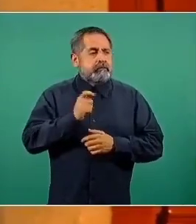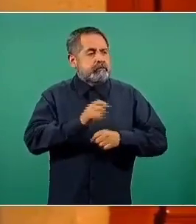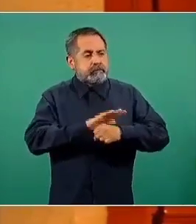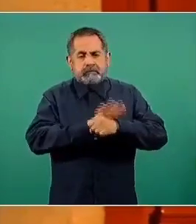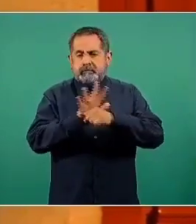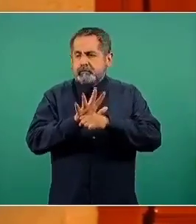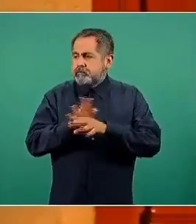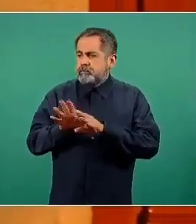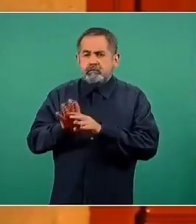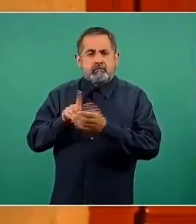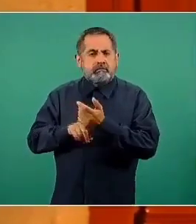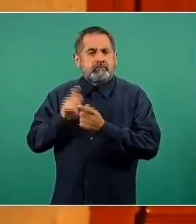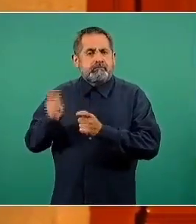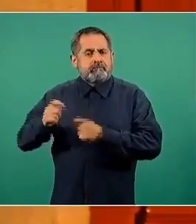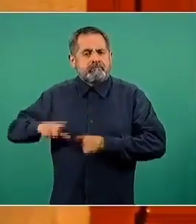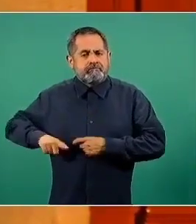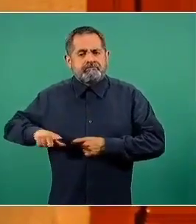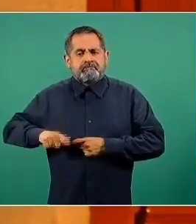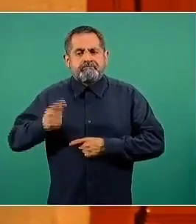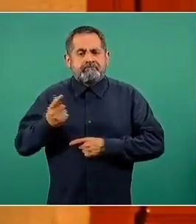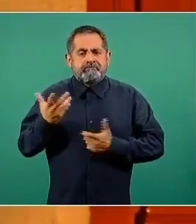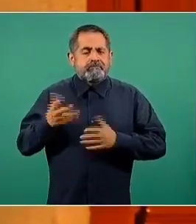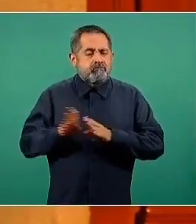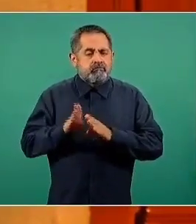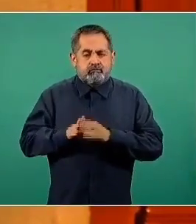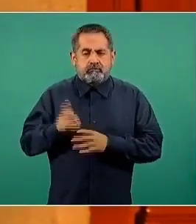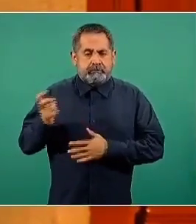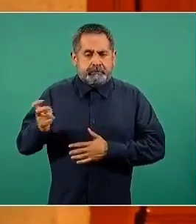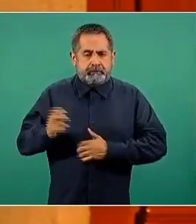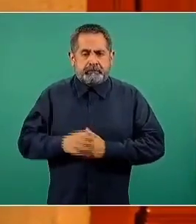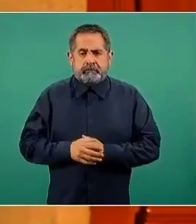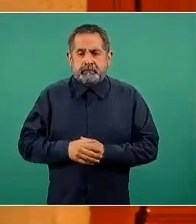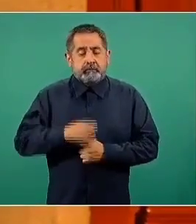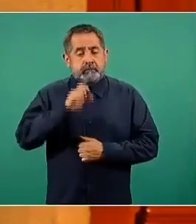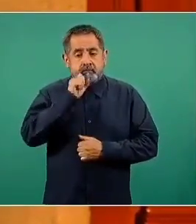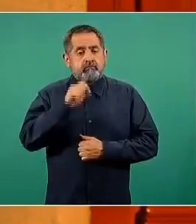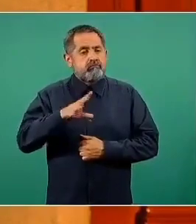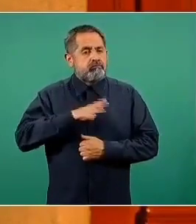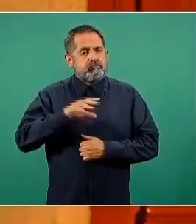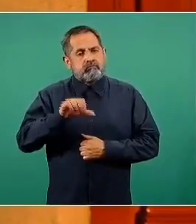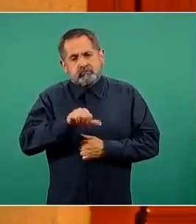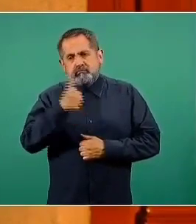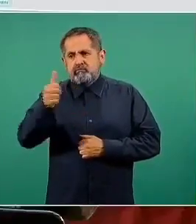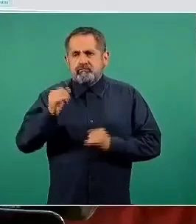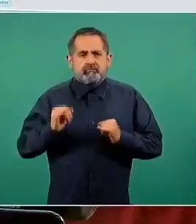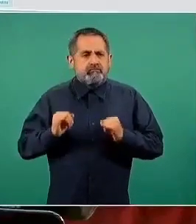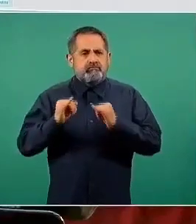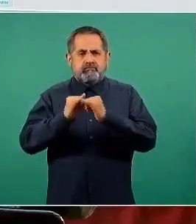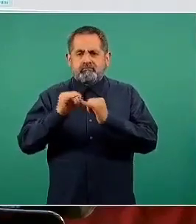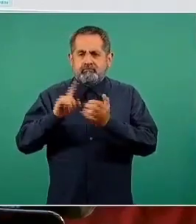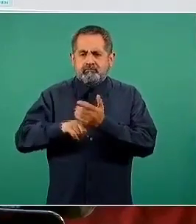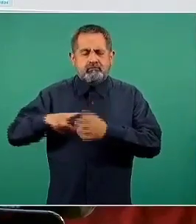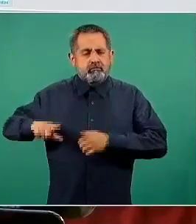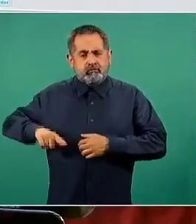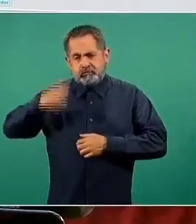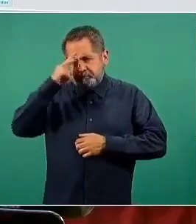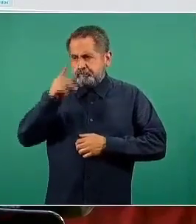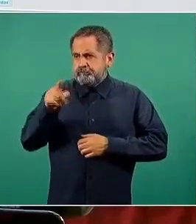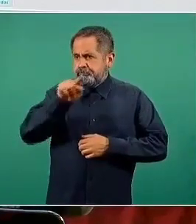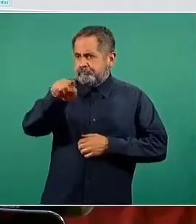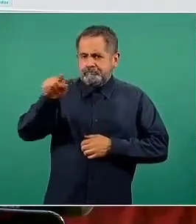la epidemia de coronavirus, sino también a través de otras instituciones, también del Gobierno de